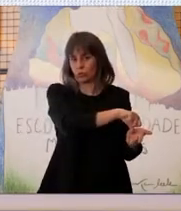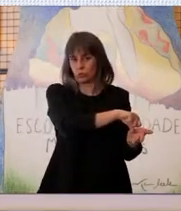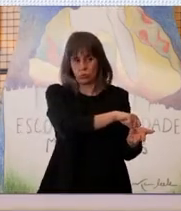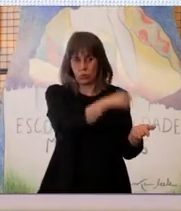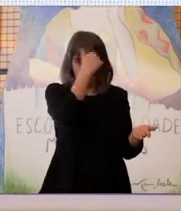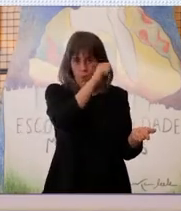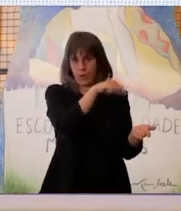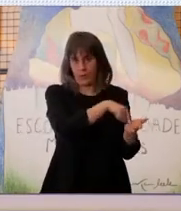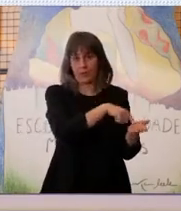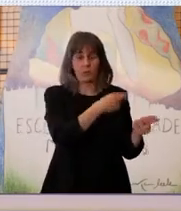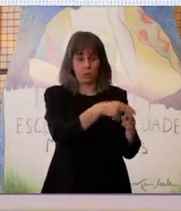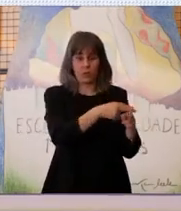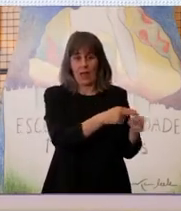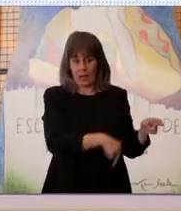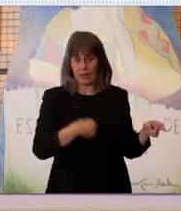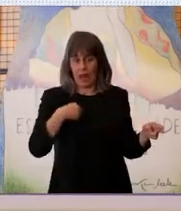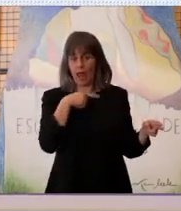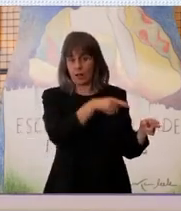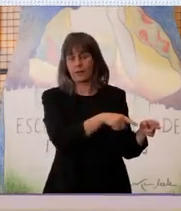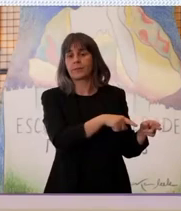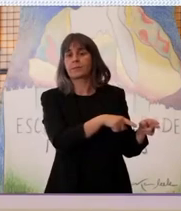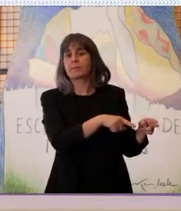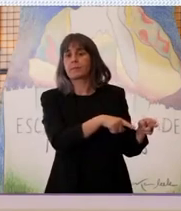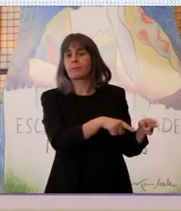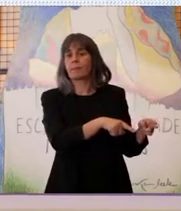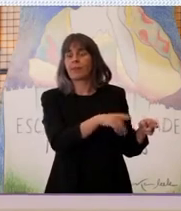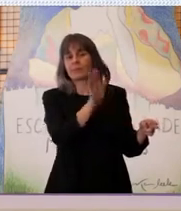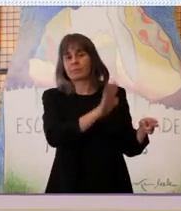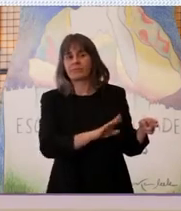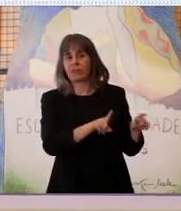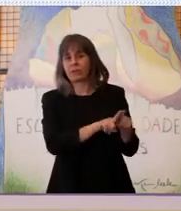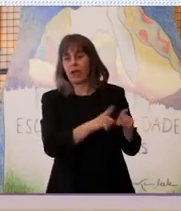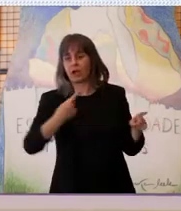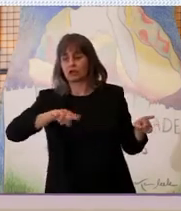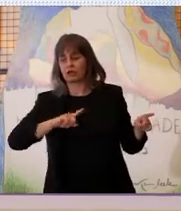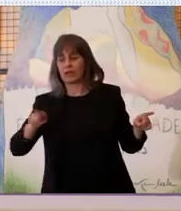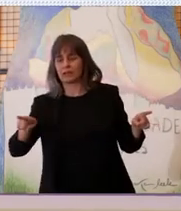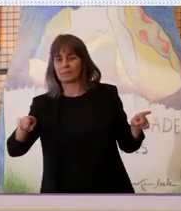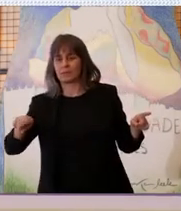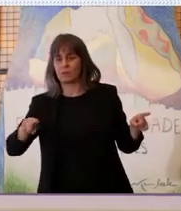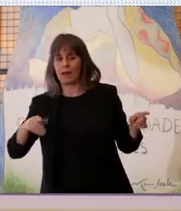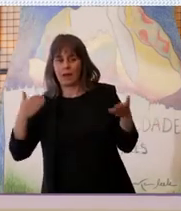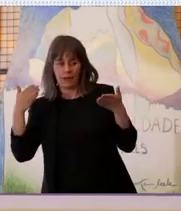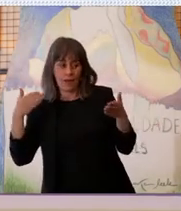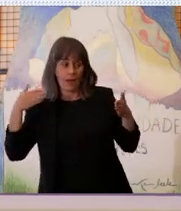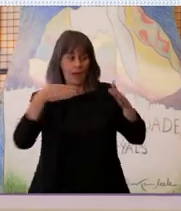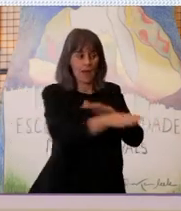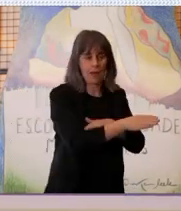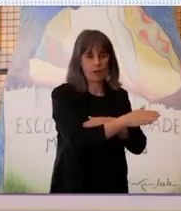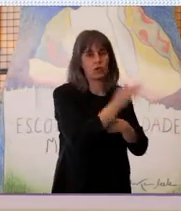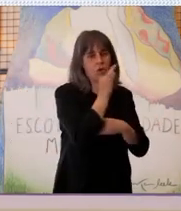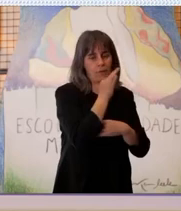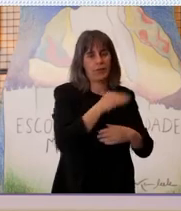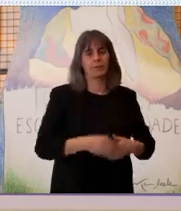son las políticas que tienen que ver con las mujeres se no hemos no nos hemos incorporado de una manera